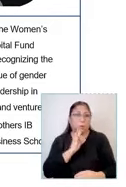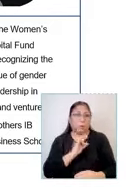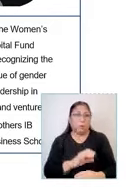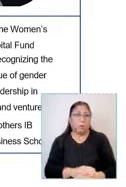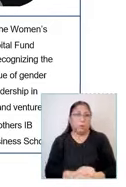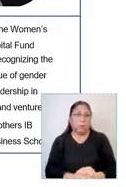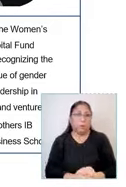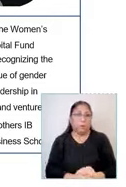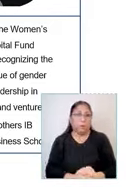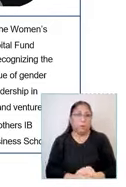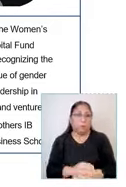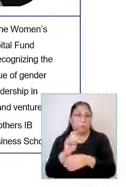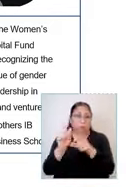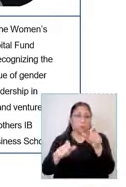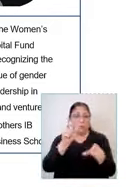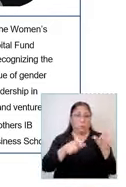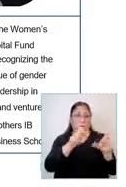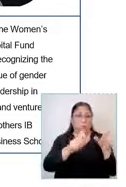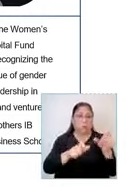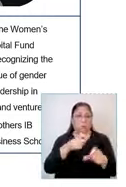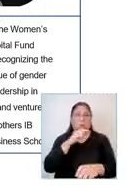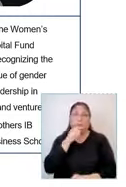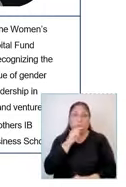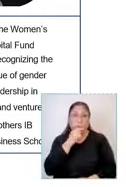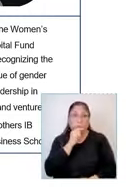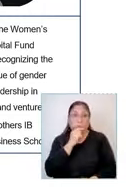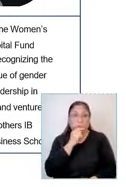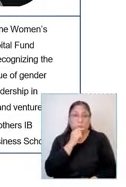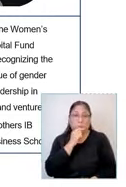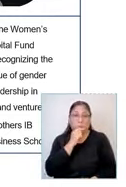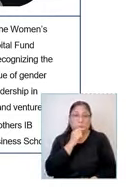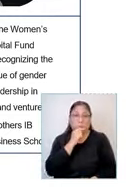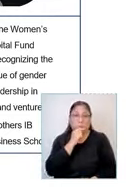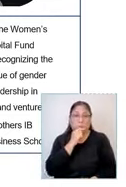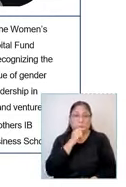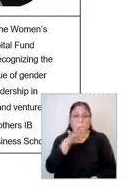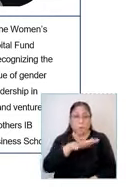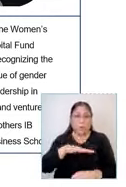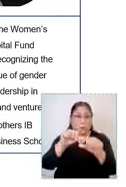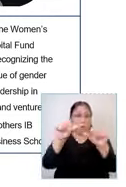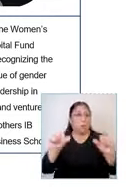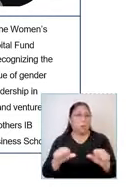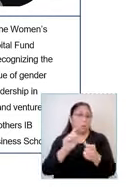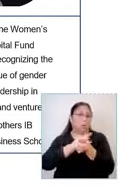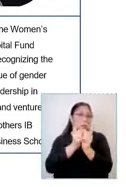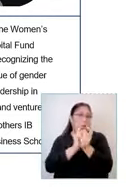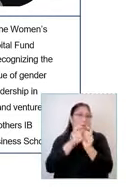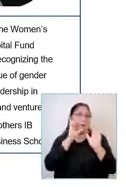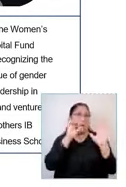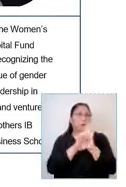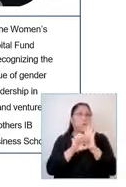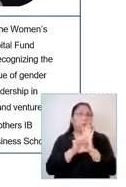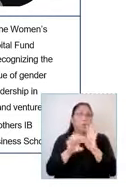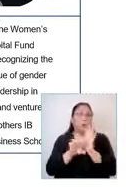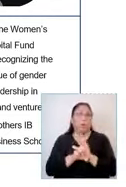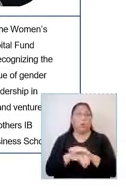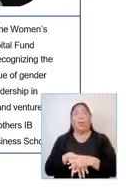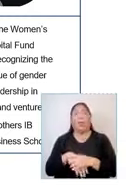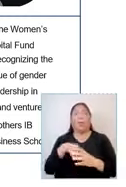la población femenina en este área varía. Por ejemplo, en el área de San Francisco